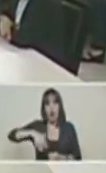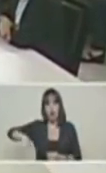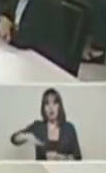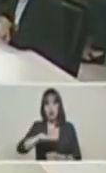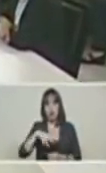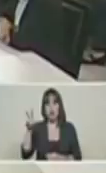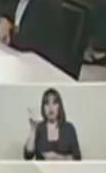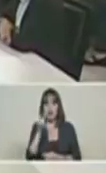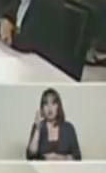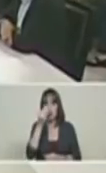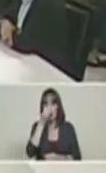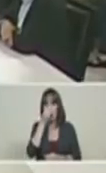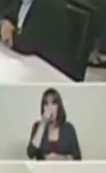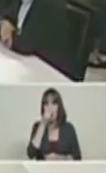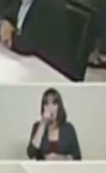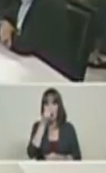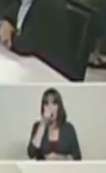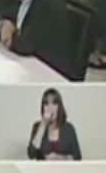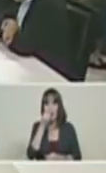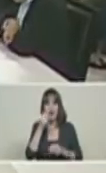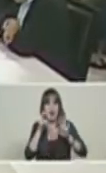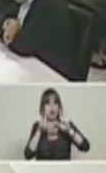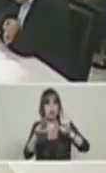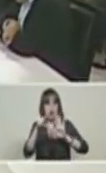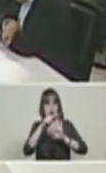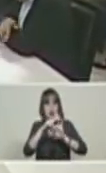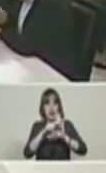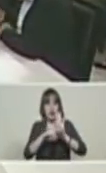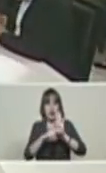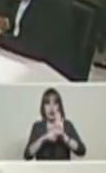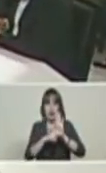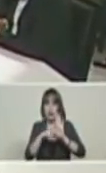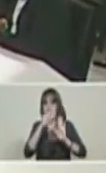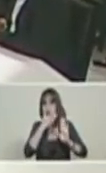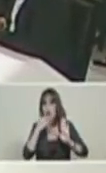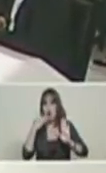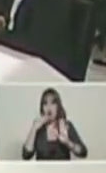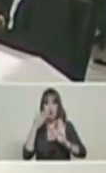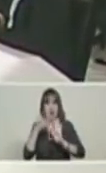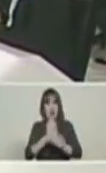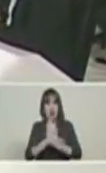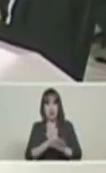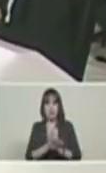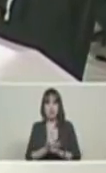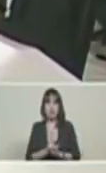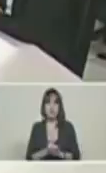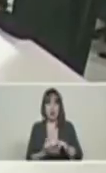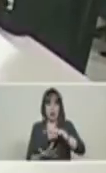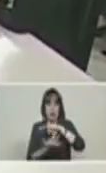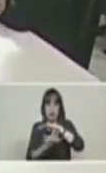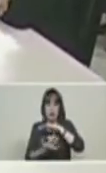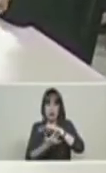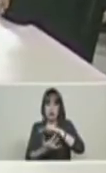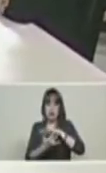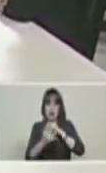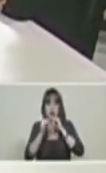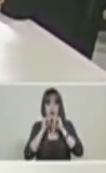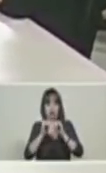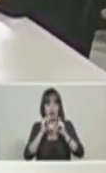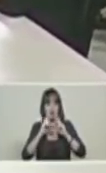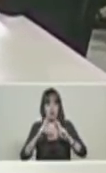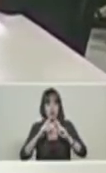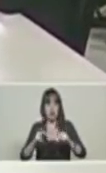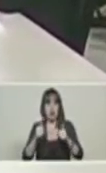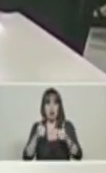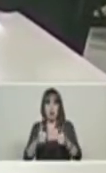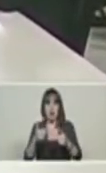Así que en la octava línea hemos ido preparando las condiciones técnicas. Ya en 8 estados tenemos todas las estaciones